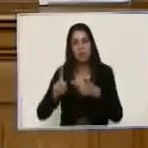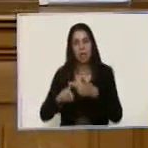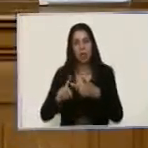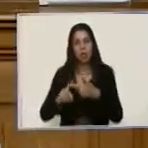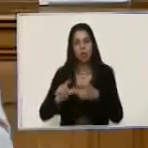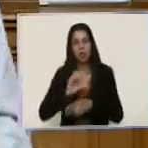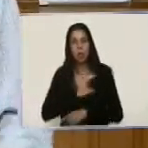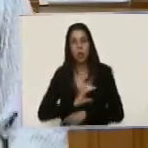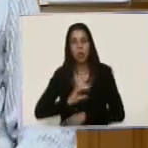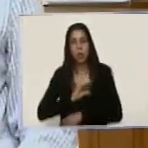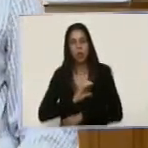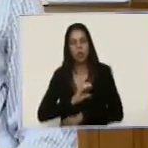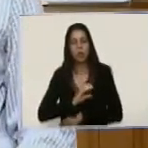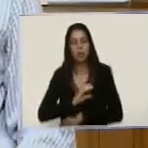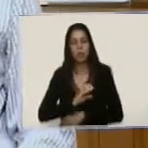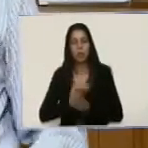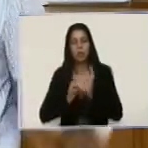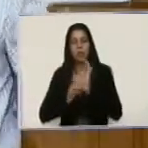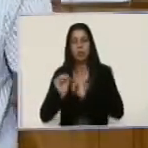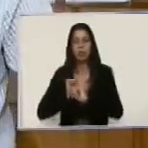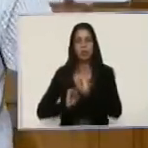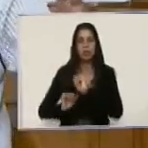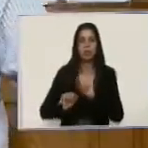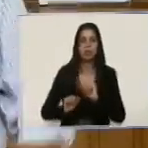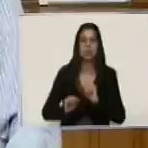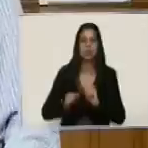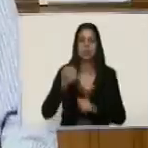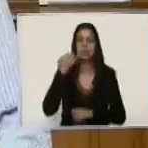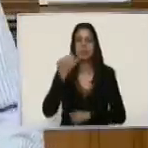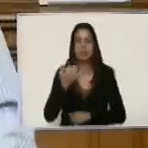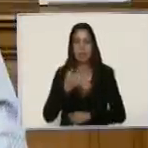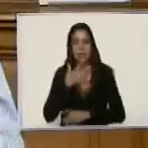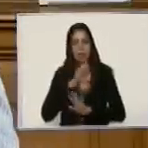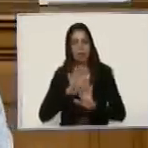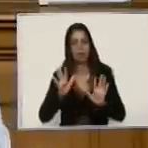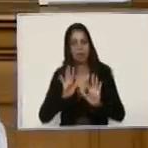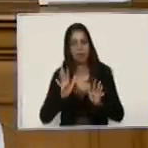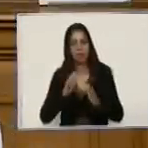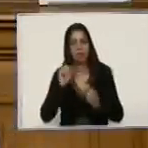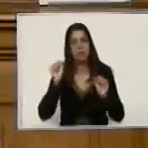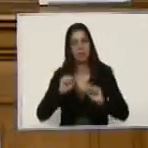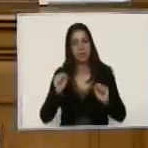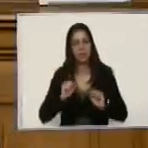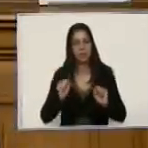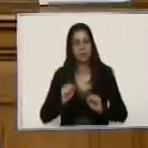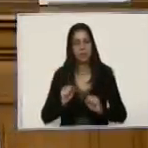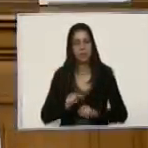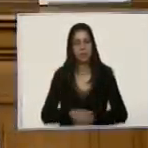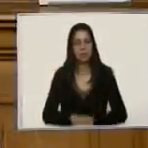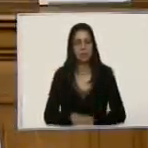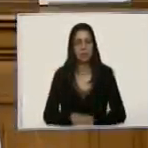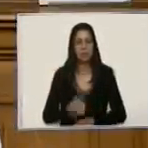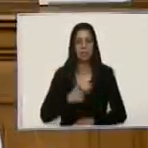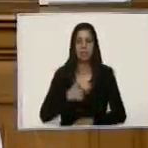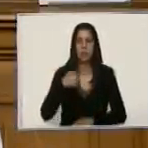Comisión de Seguridad y Defensa. Y dijo, no, quieto, Sotico, quieto, Sotico. ¿Y qué pensaba yo?